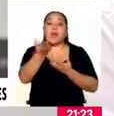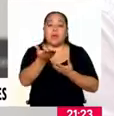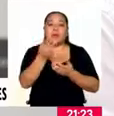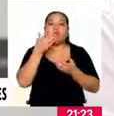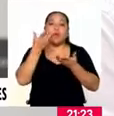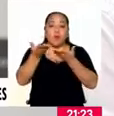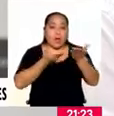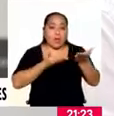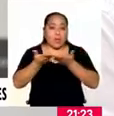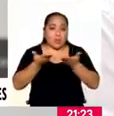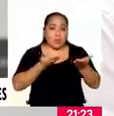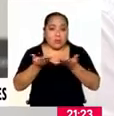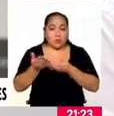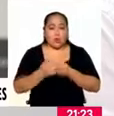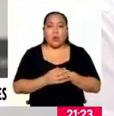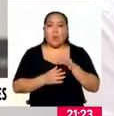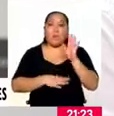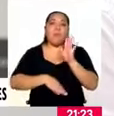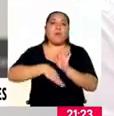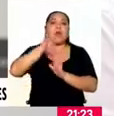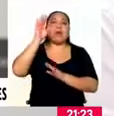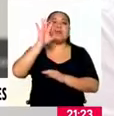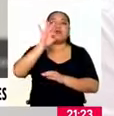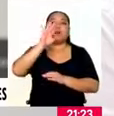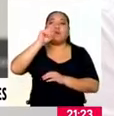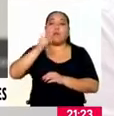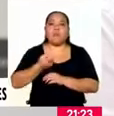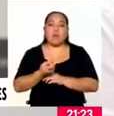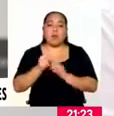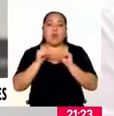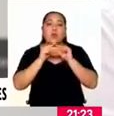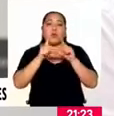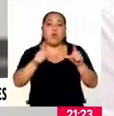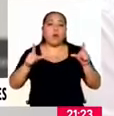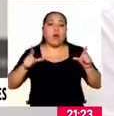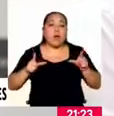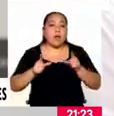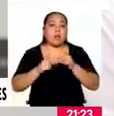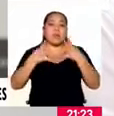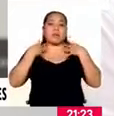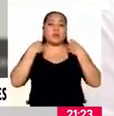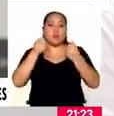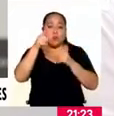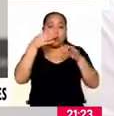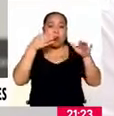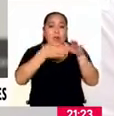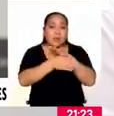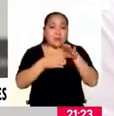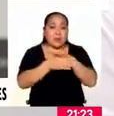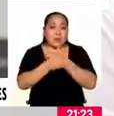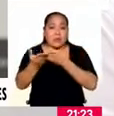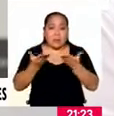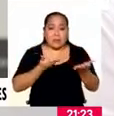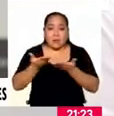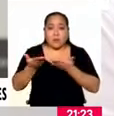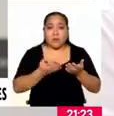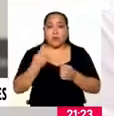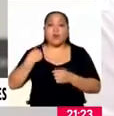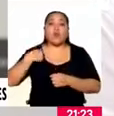atención. Más de 9.000 establecimientos de salud para que puedas acceder a esos servicios.